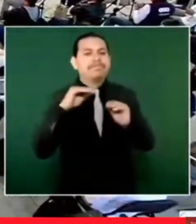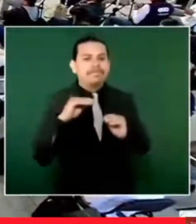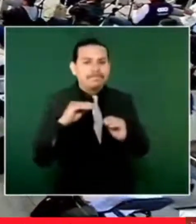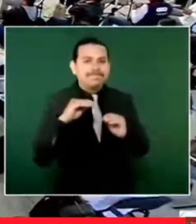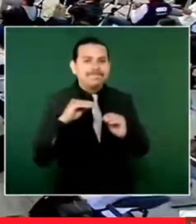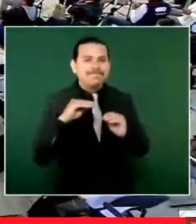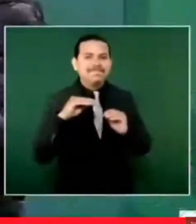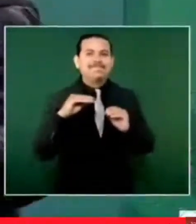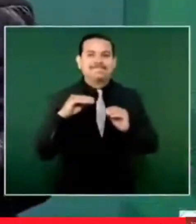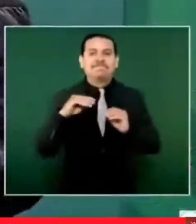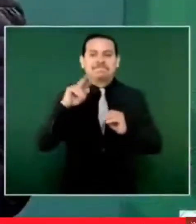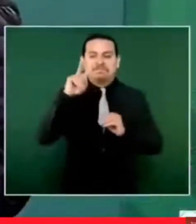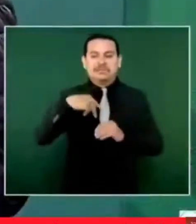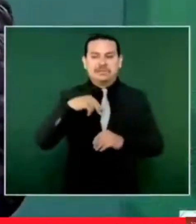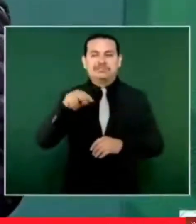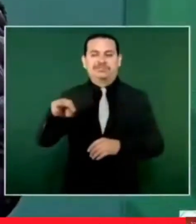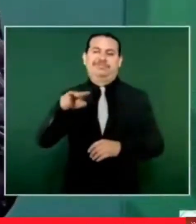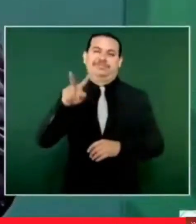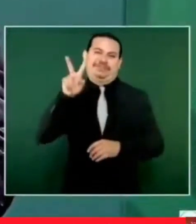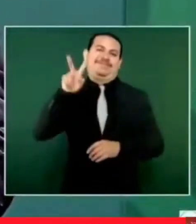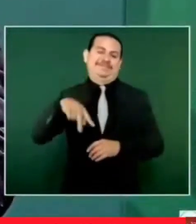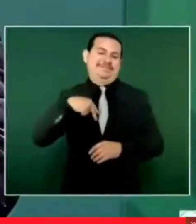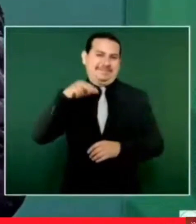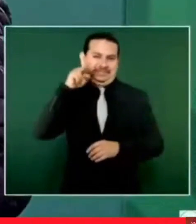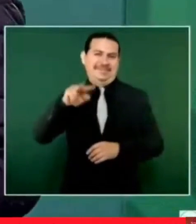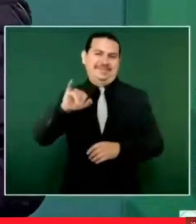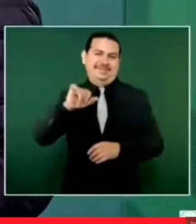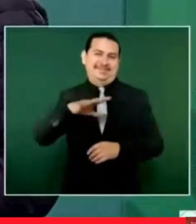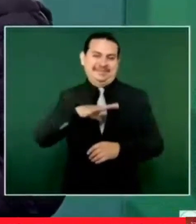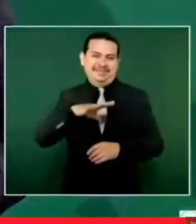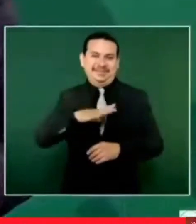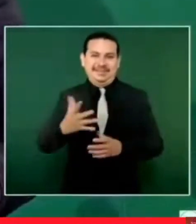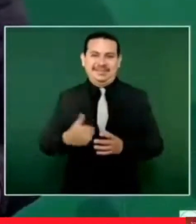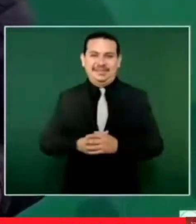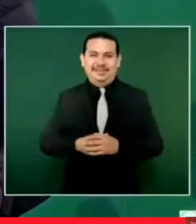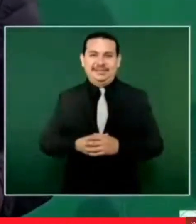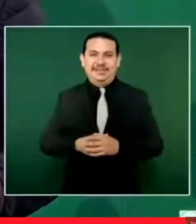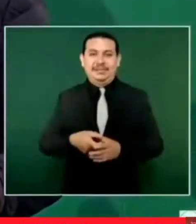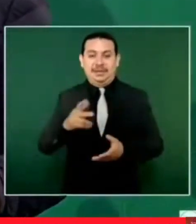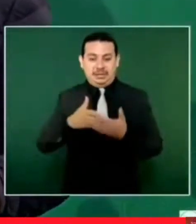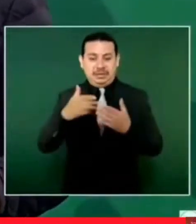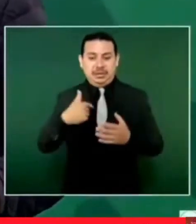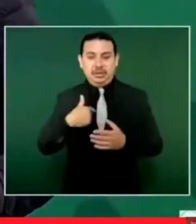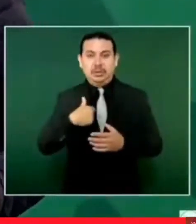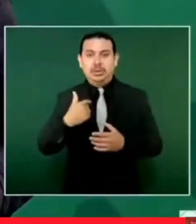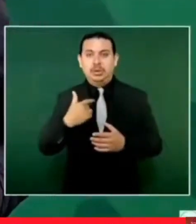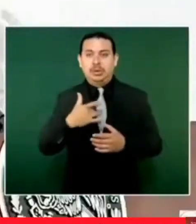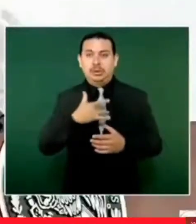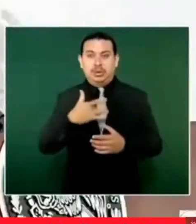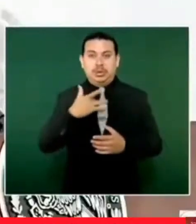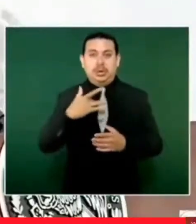en frente a las cámaras no me va a temblar la mano